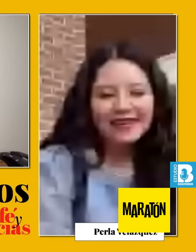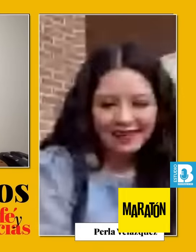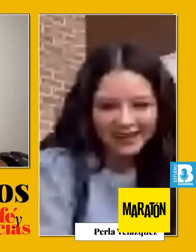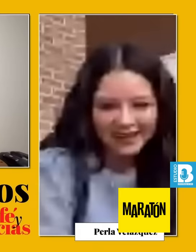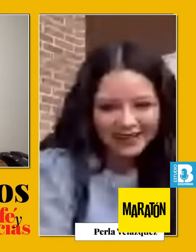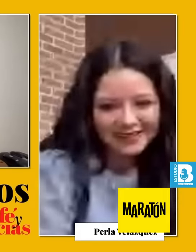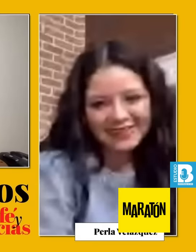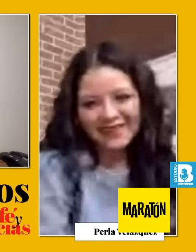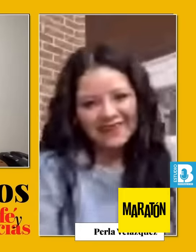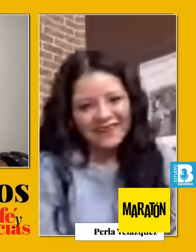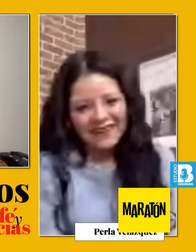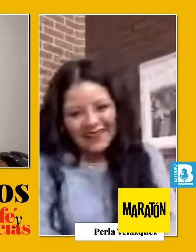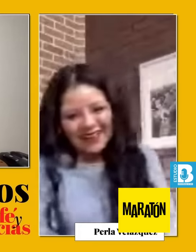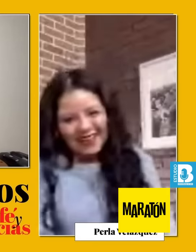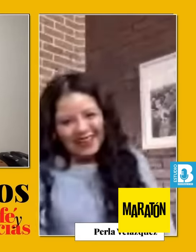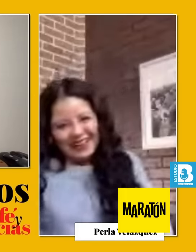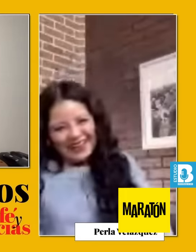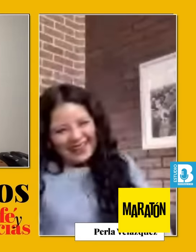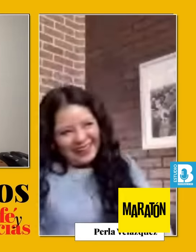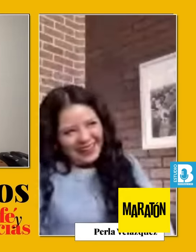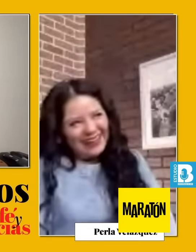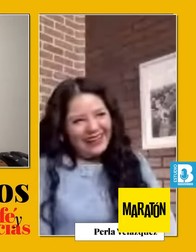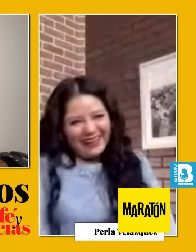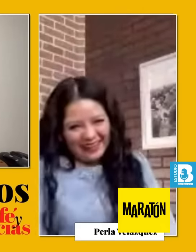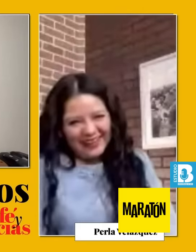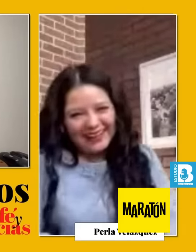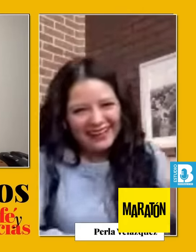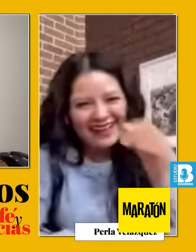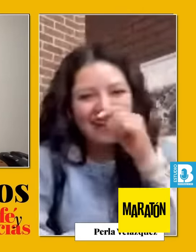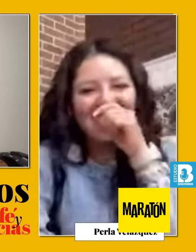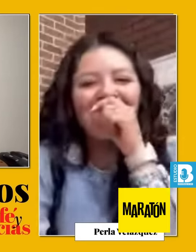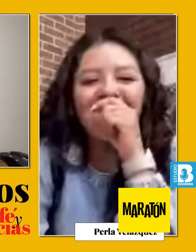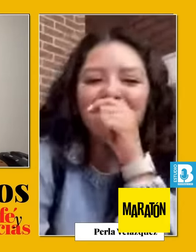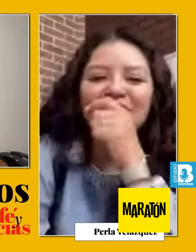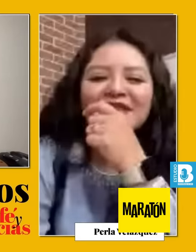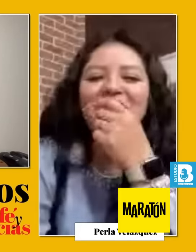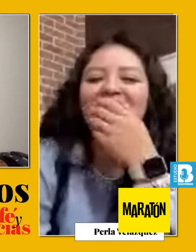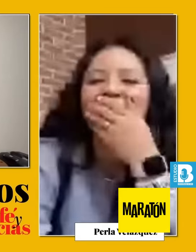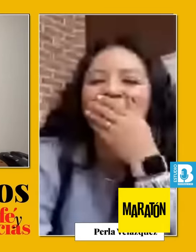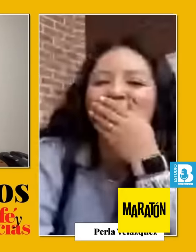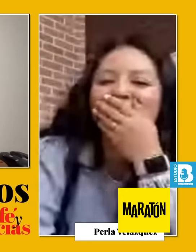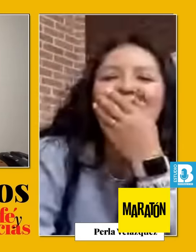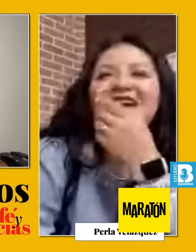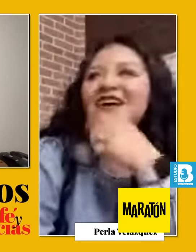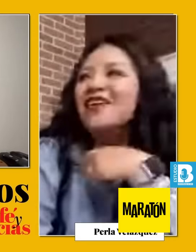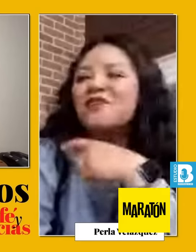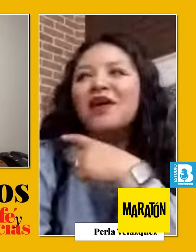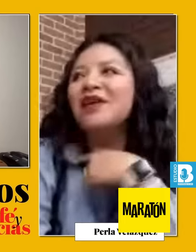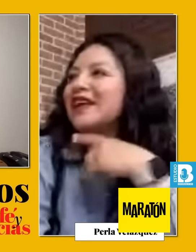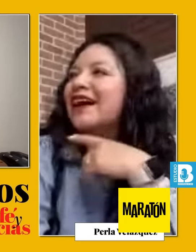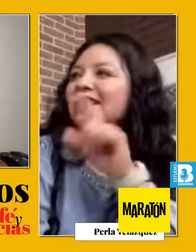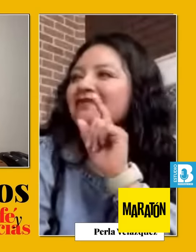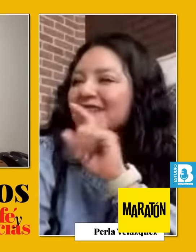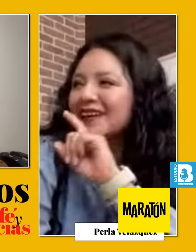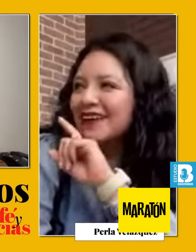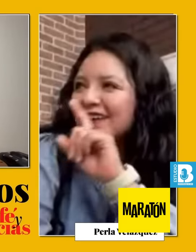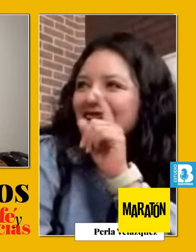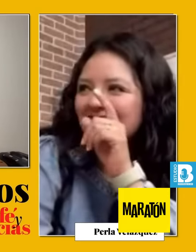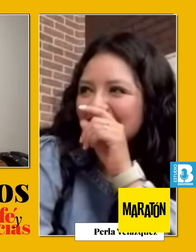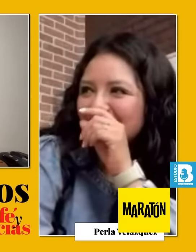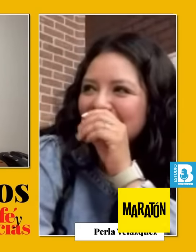Mita ya soy madre de familia Ay perd no